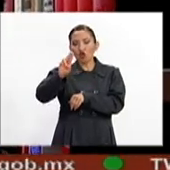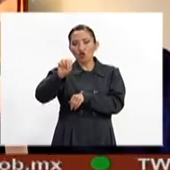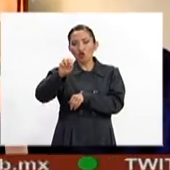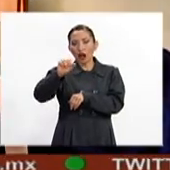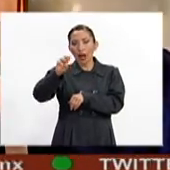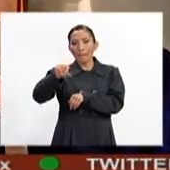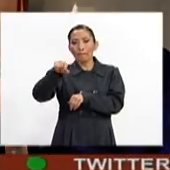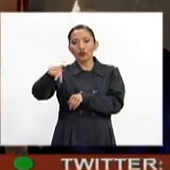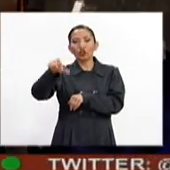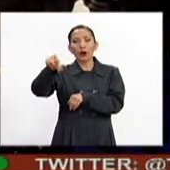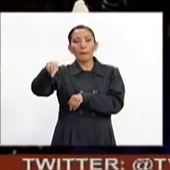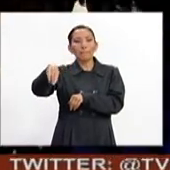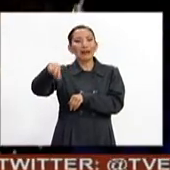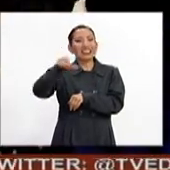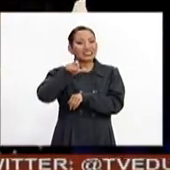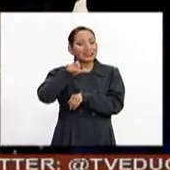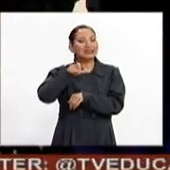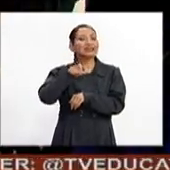www.escolar.unam.mx o